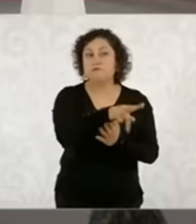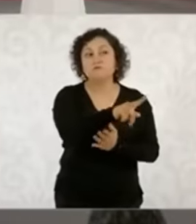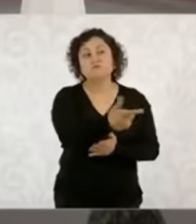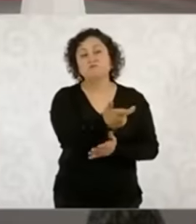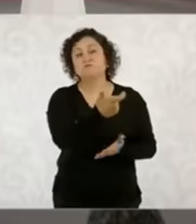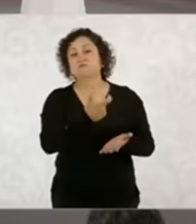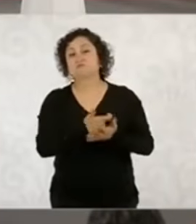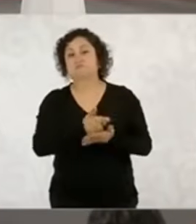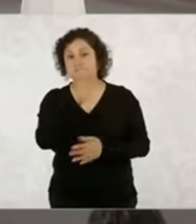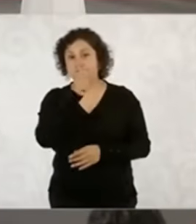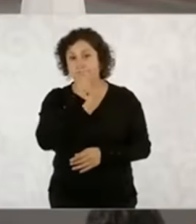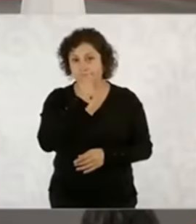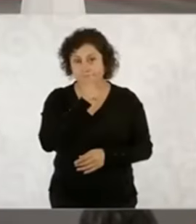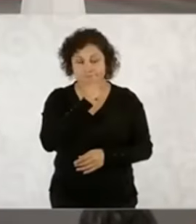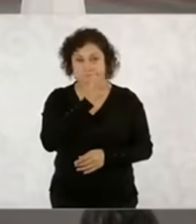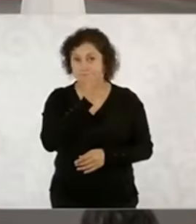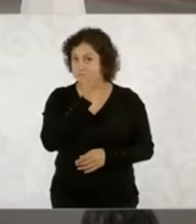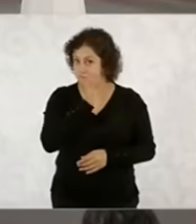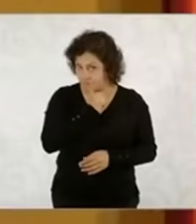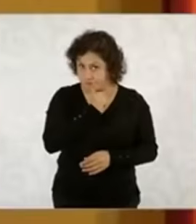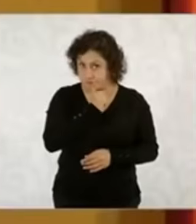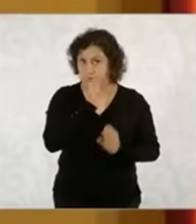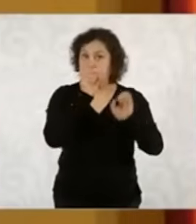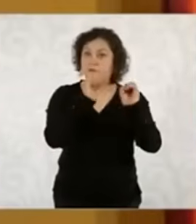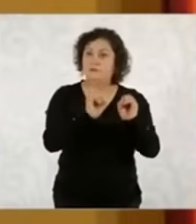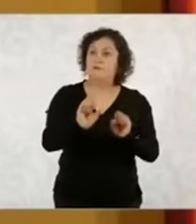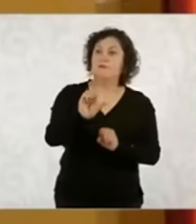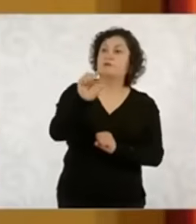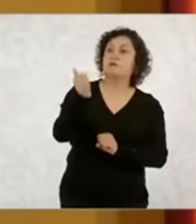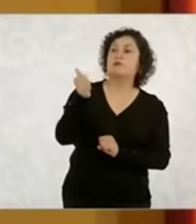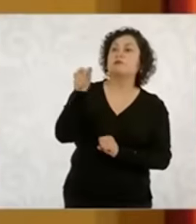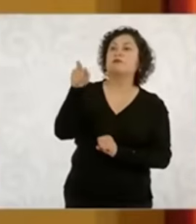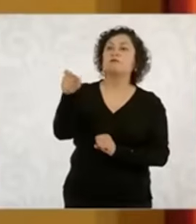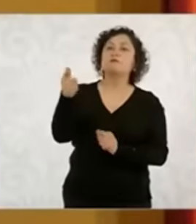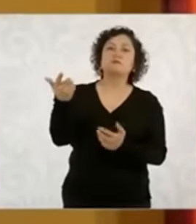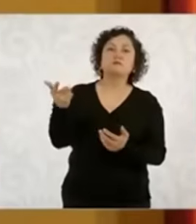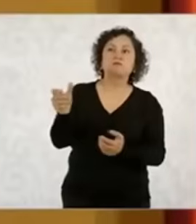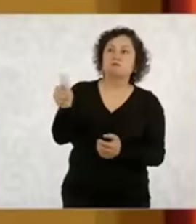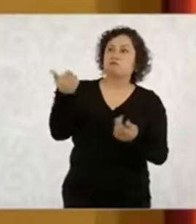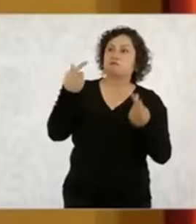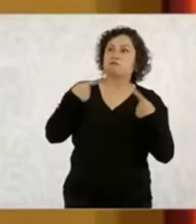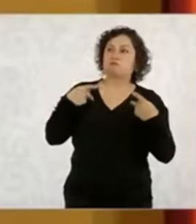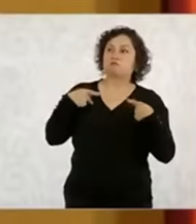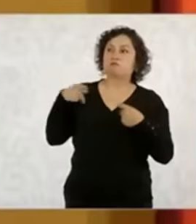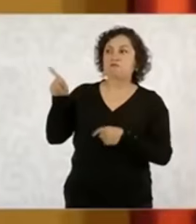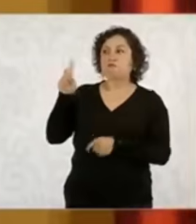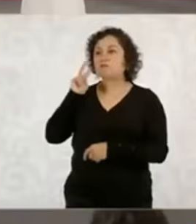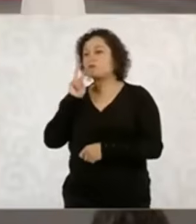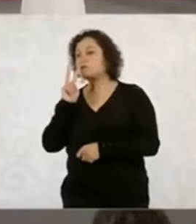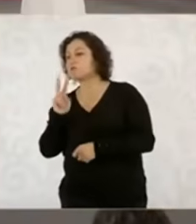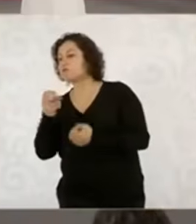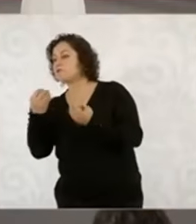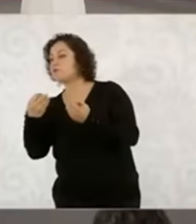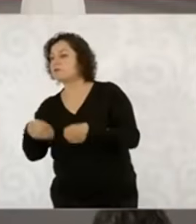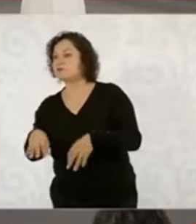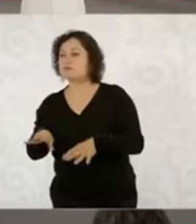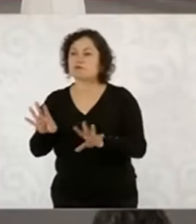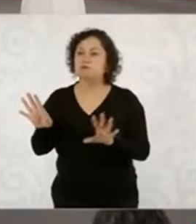teniendo vivienda las vio desocupadas y las está ocupando de manera irregular.